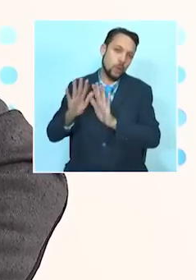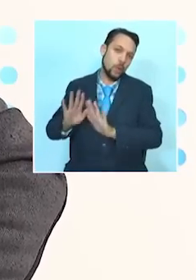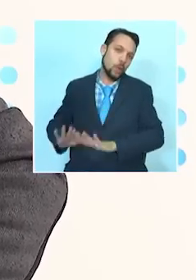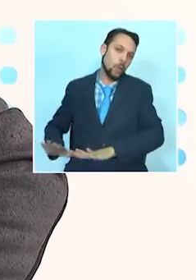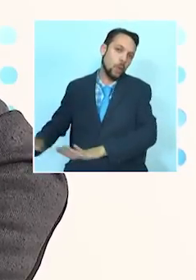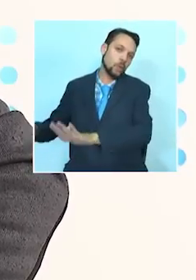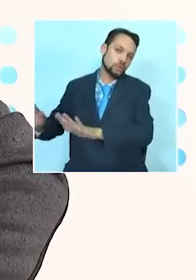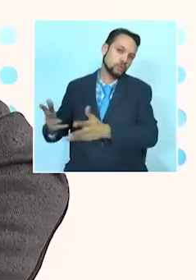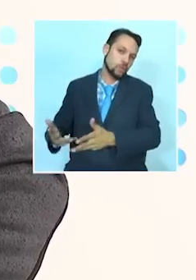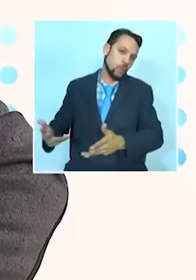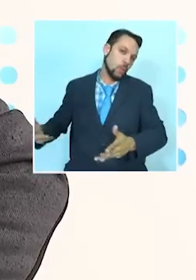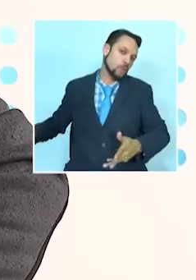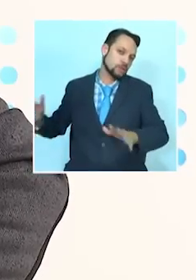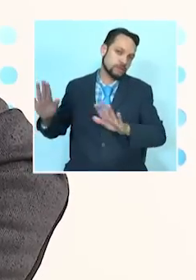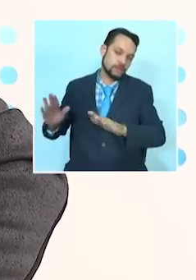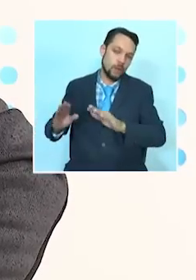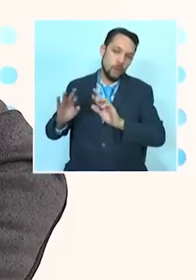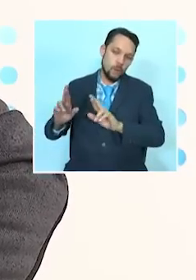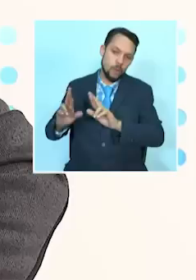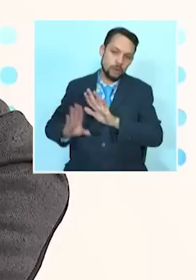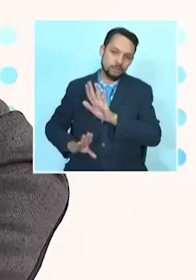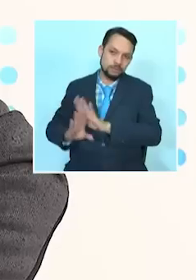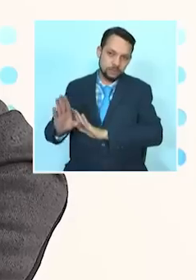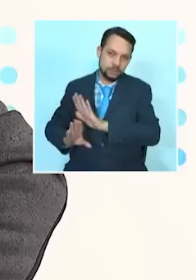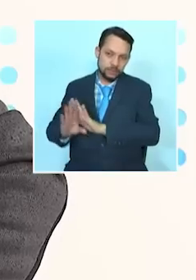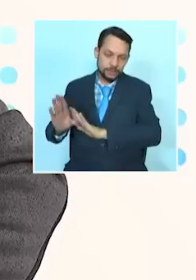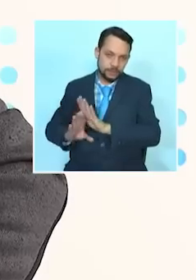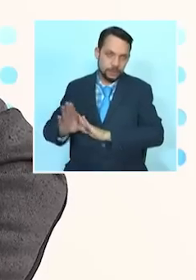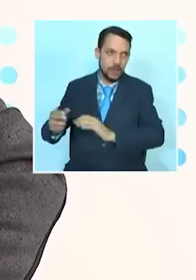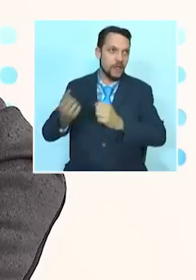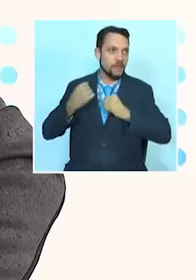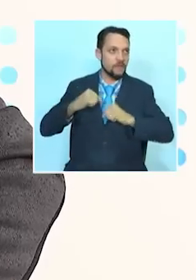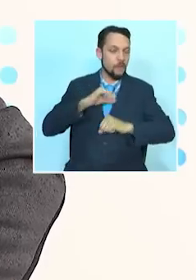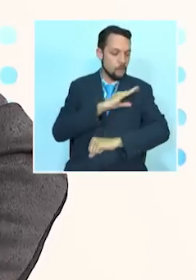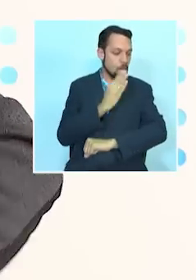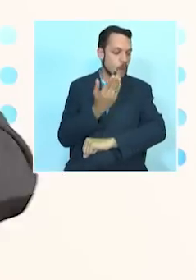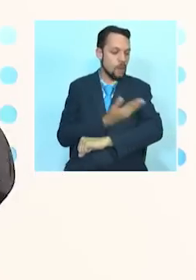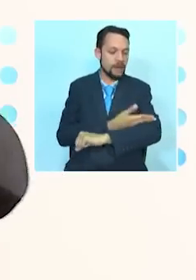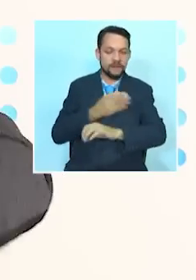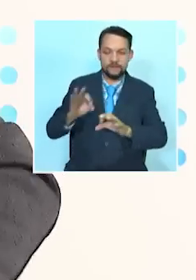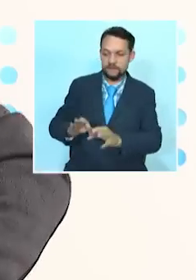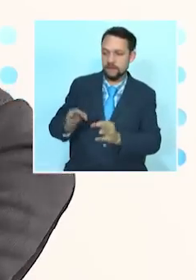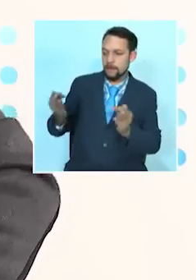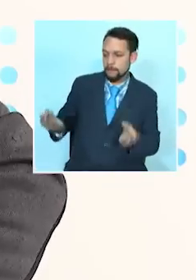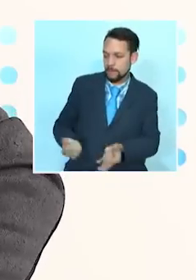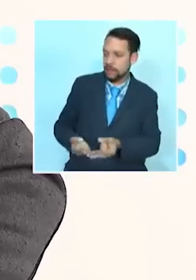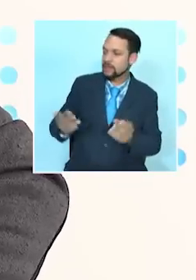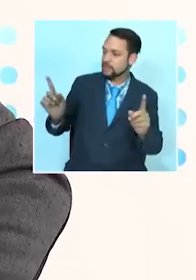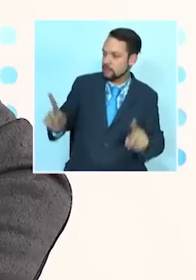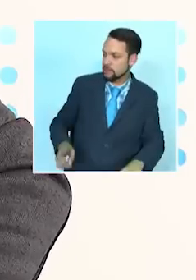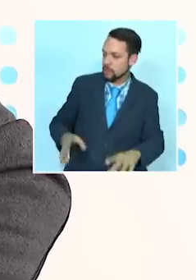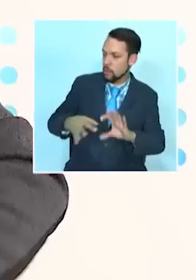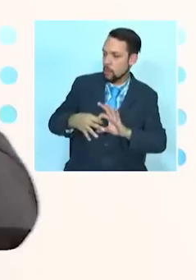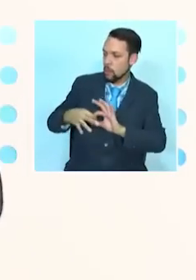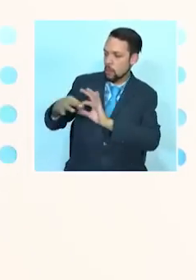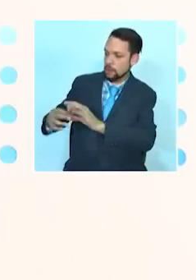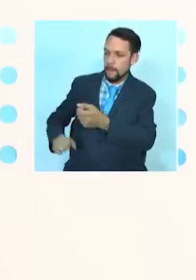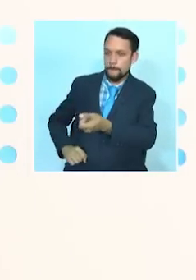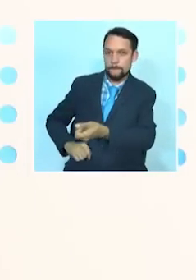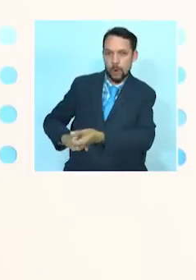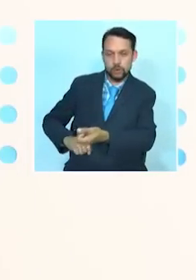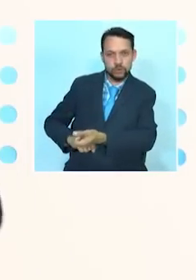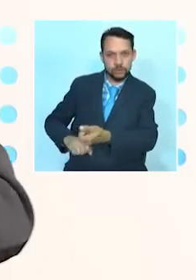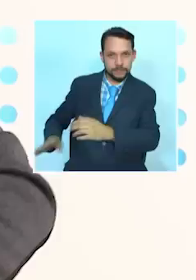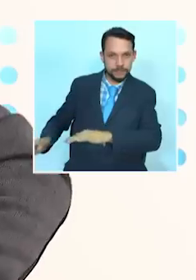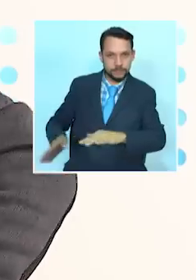esperamos también puedan salir adelante con todo el ainco y la fuerza de la familia Muchas gracias y de toda la gente que los queremos vamos a